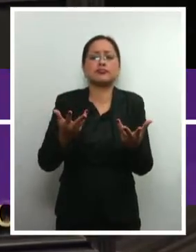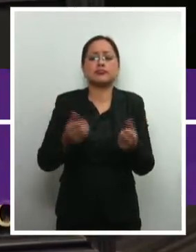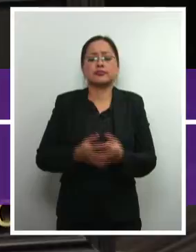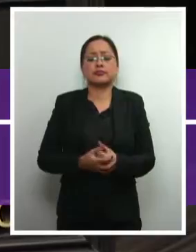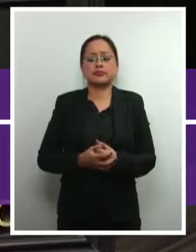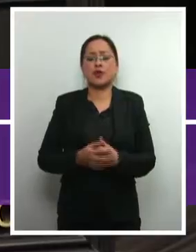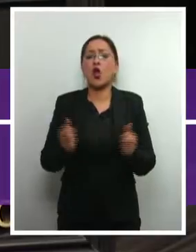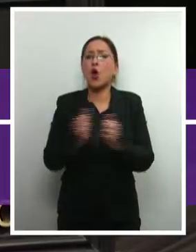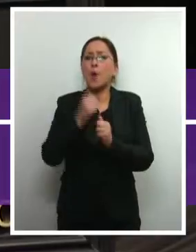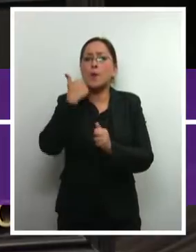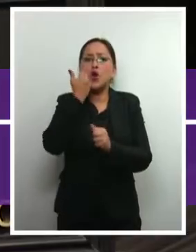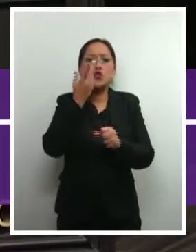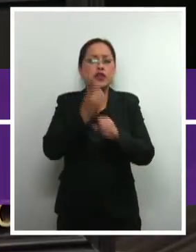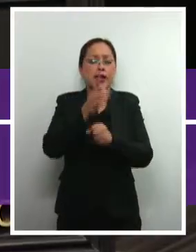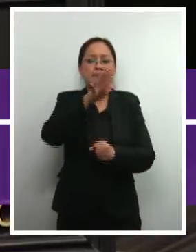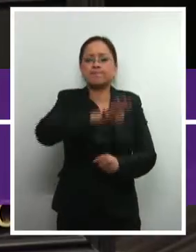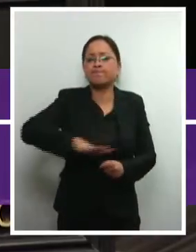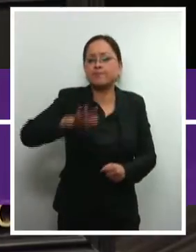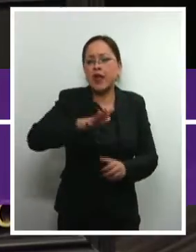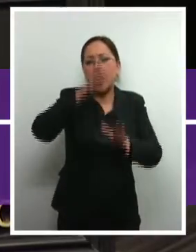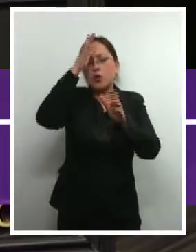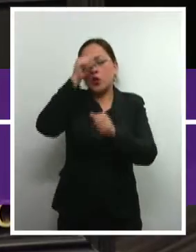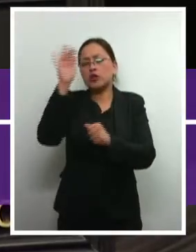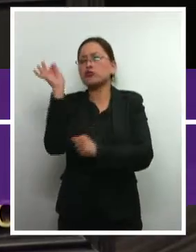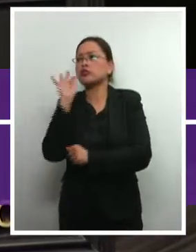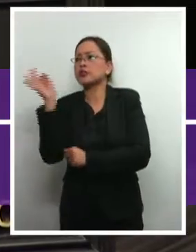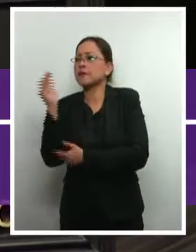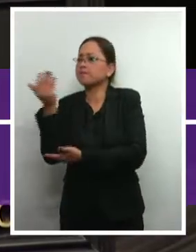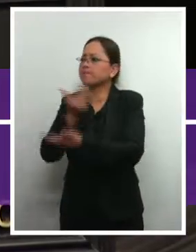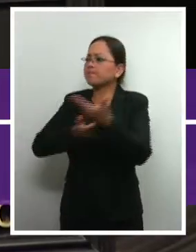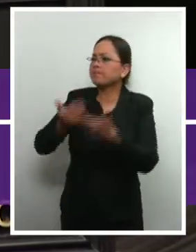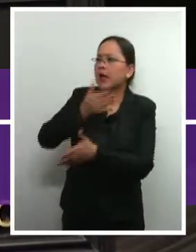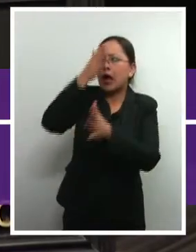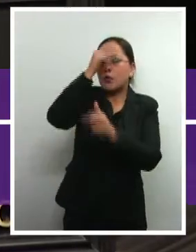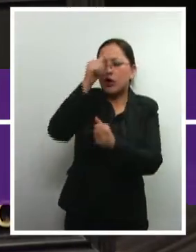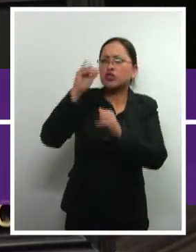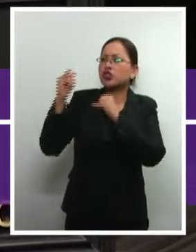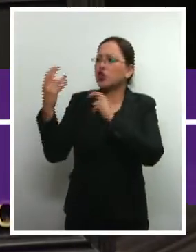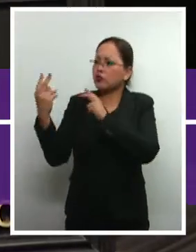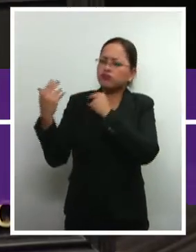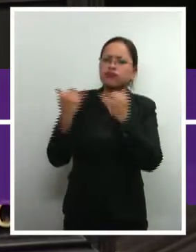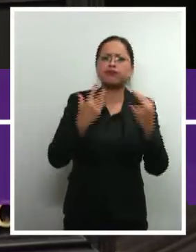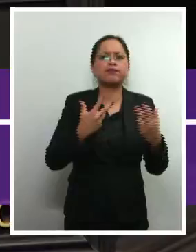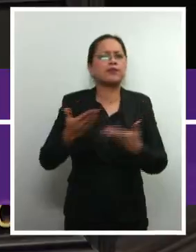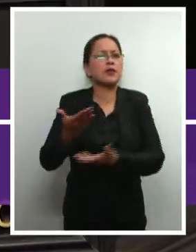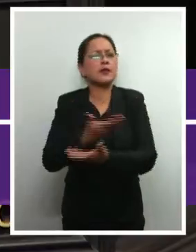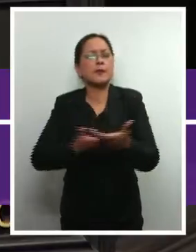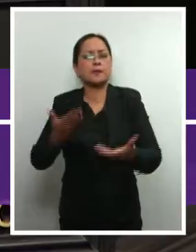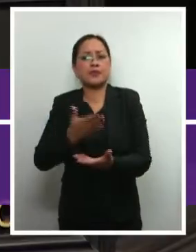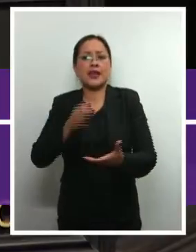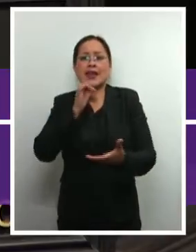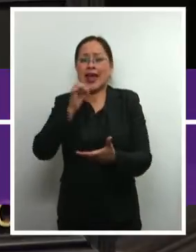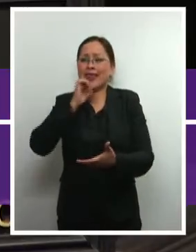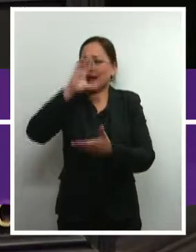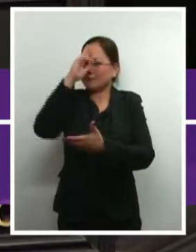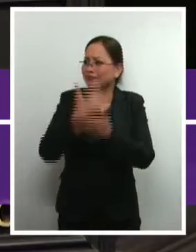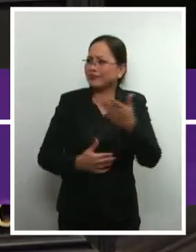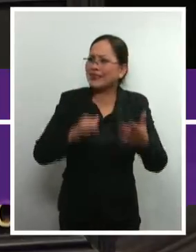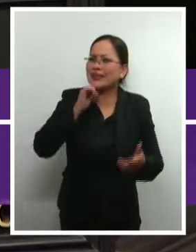haciendo con voluntad política, tratando de construir acuerdos entre todos, sin avasallar,